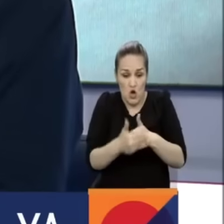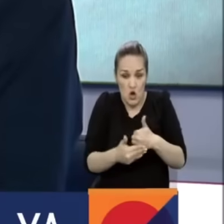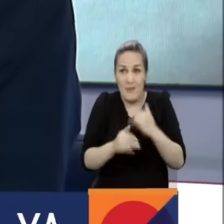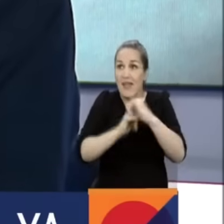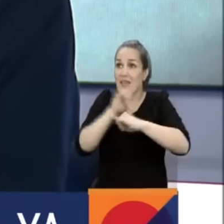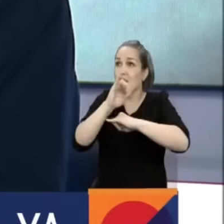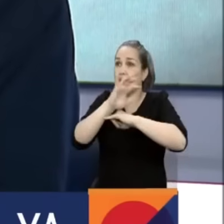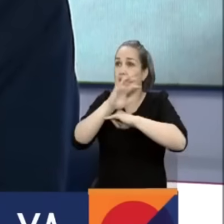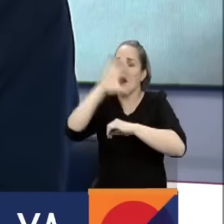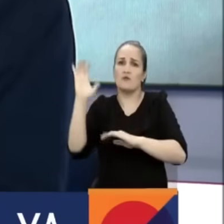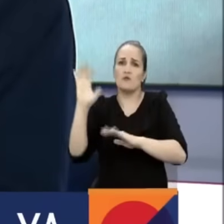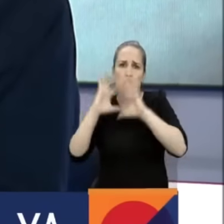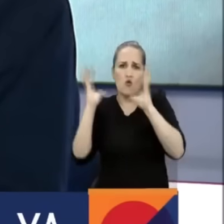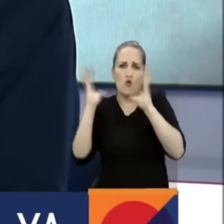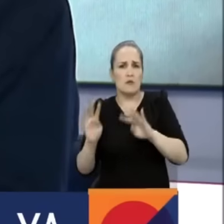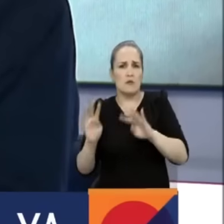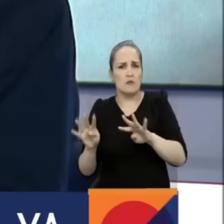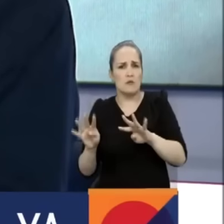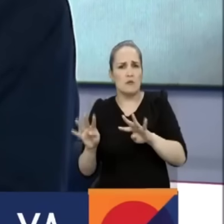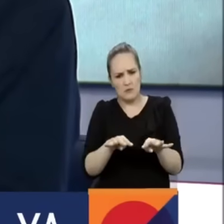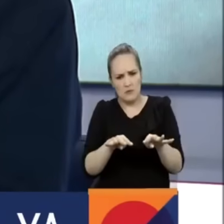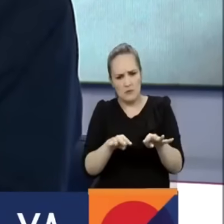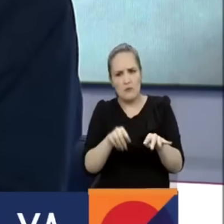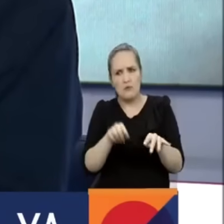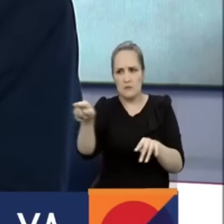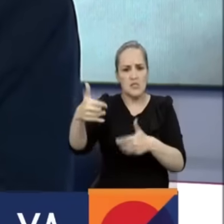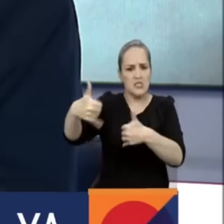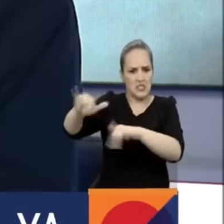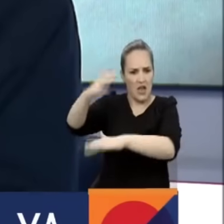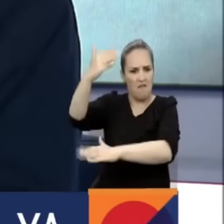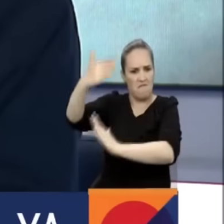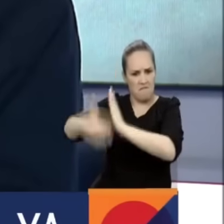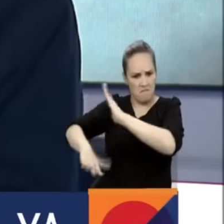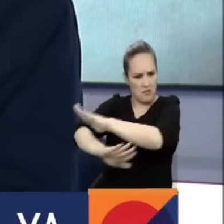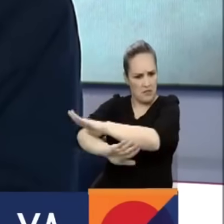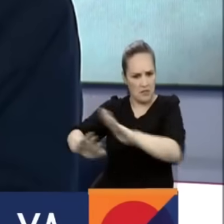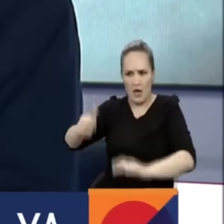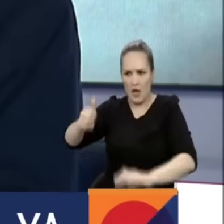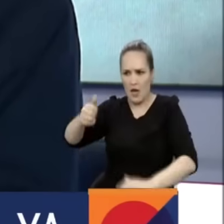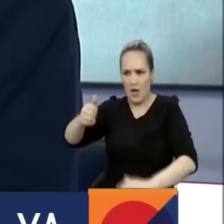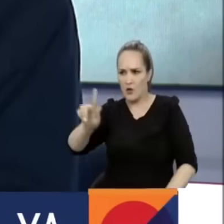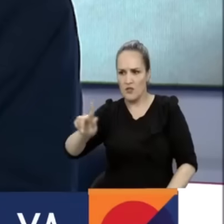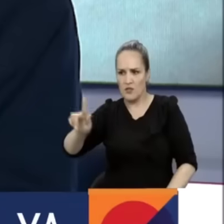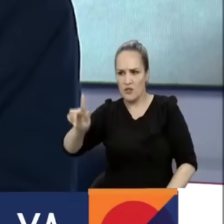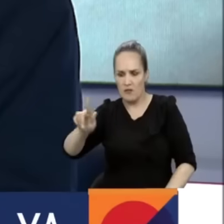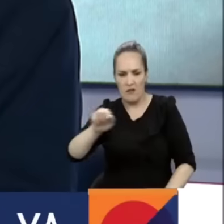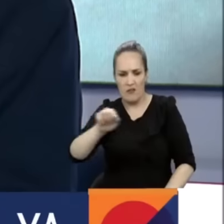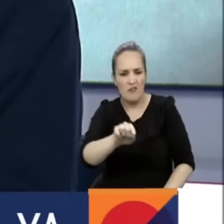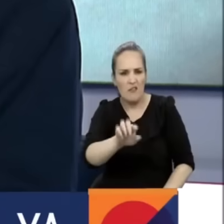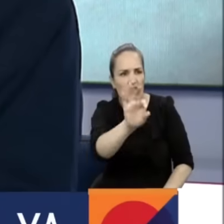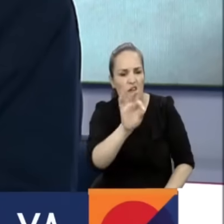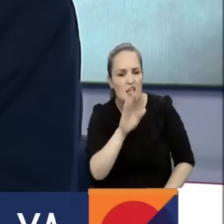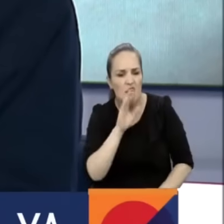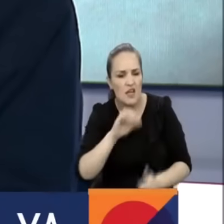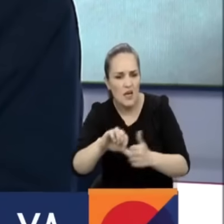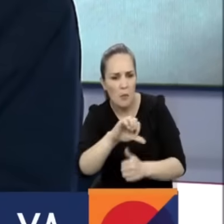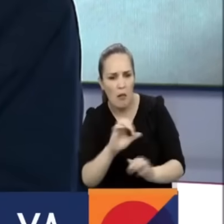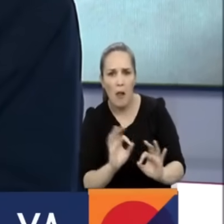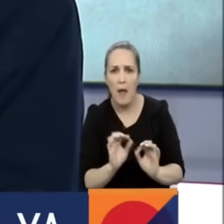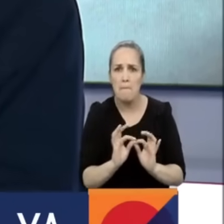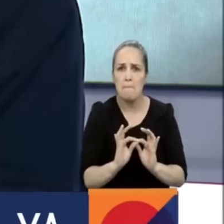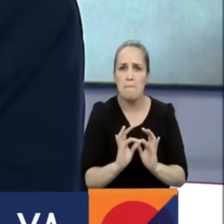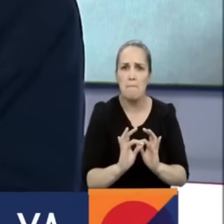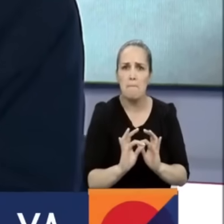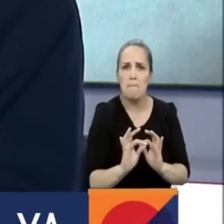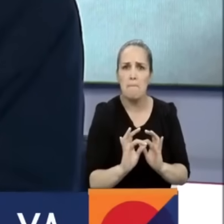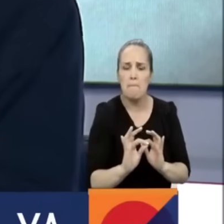están notando que si la Corte Suprema de Justicia no nos ayuda a los demócratas en el sentido de facilitar